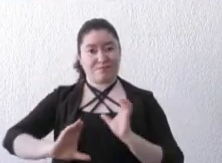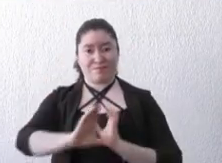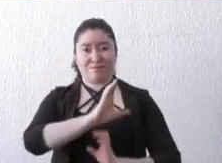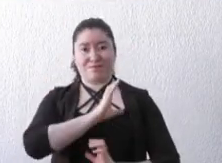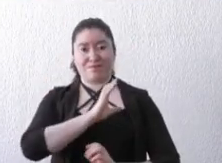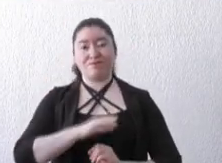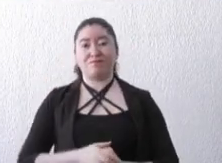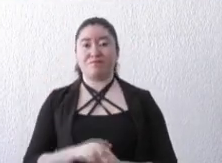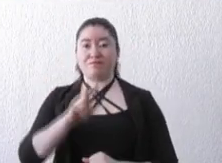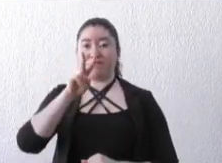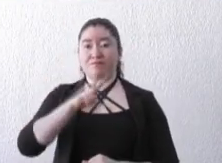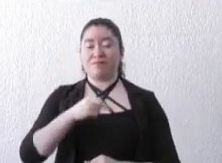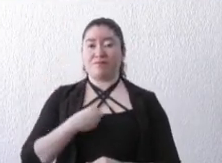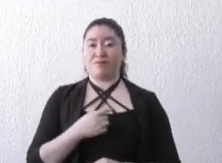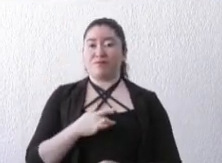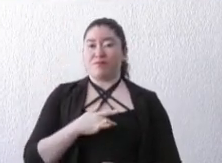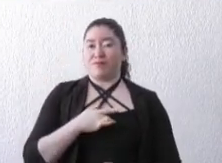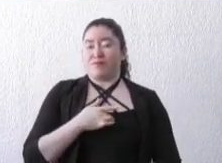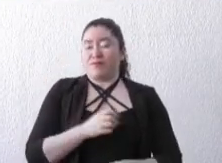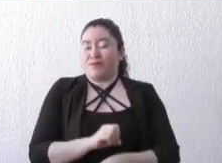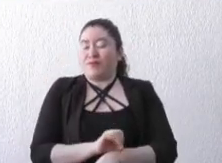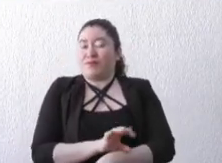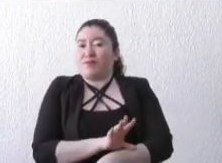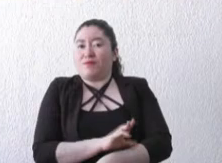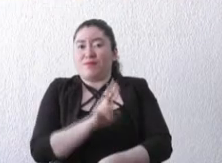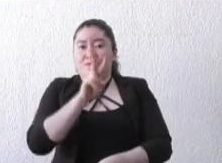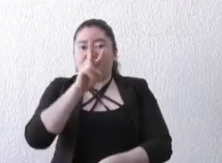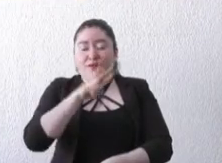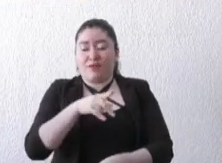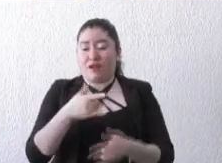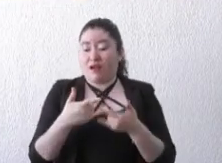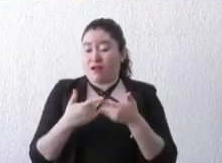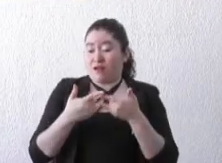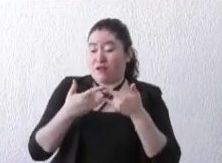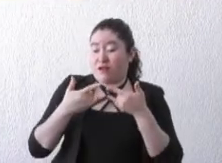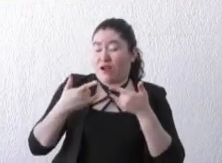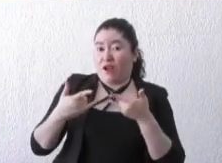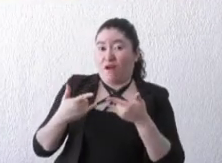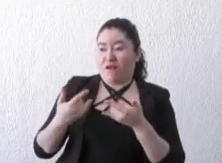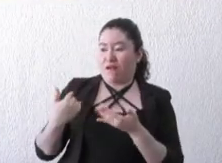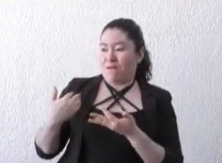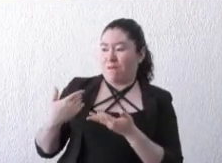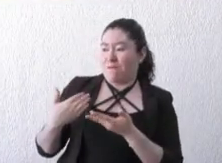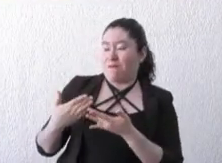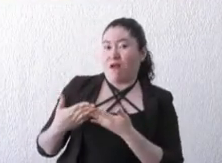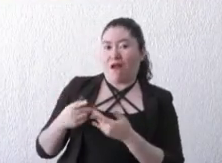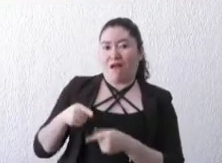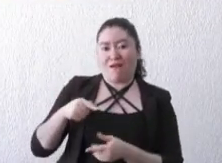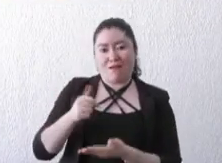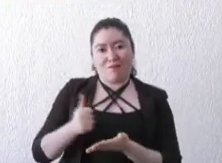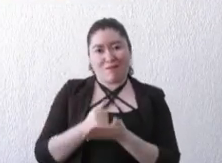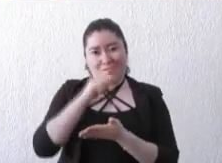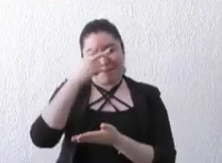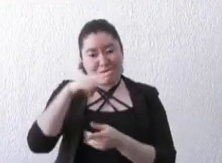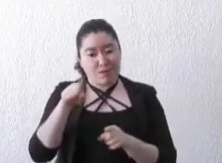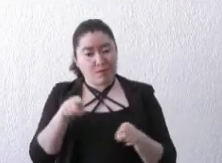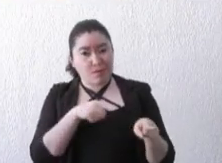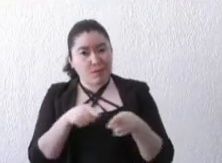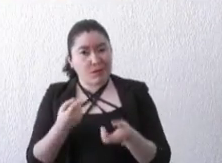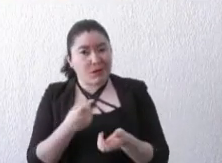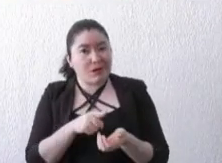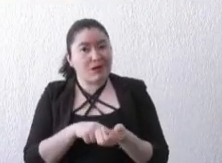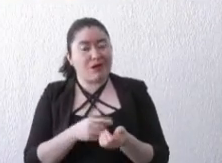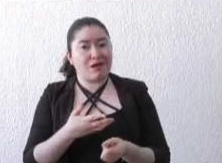muy emocionado. Es una ocasión histórica para la música de la Ciudad de México y para la